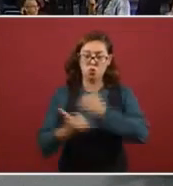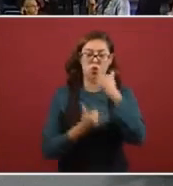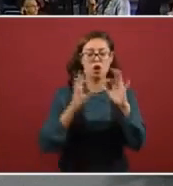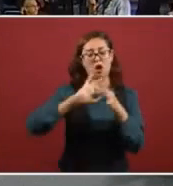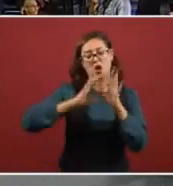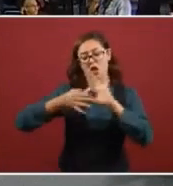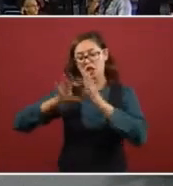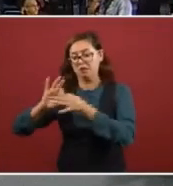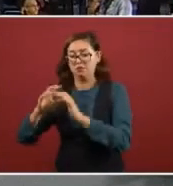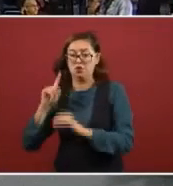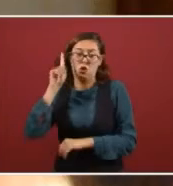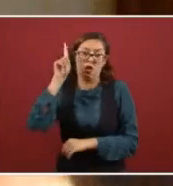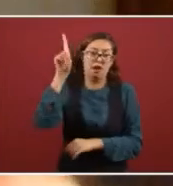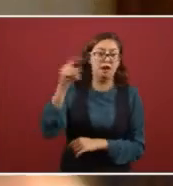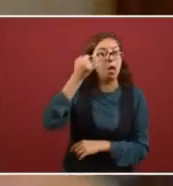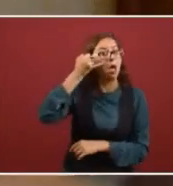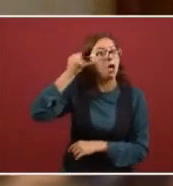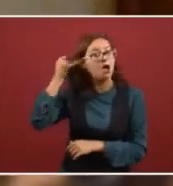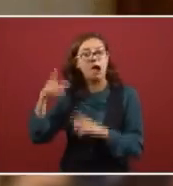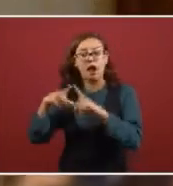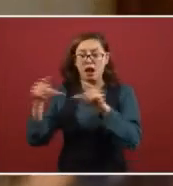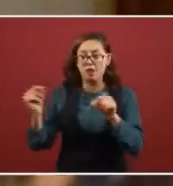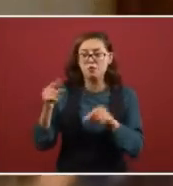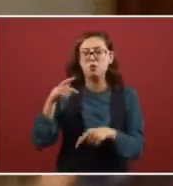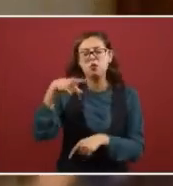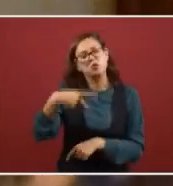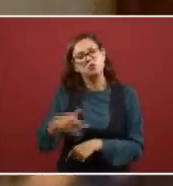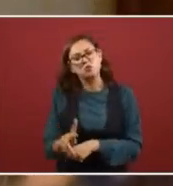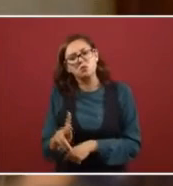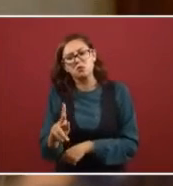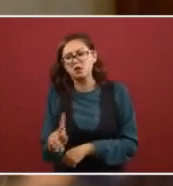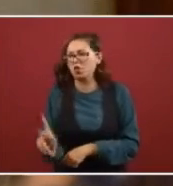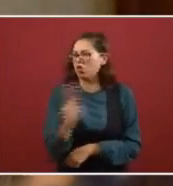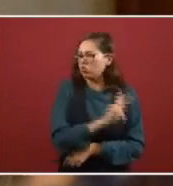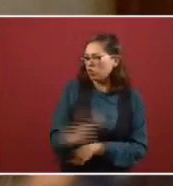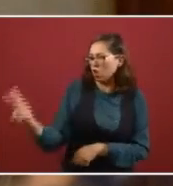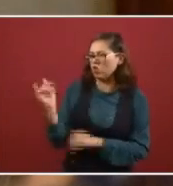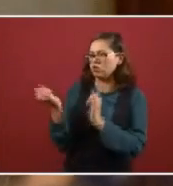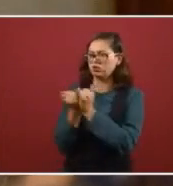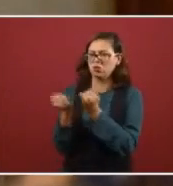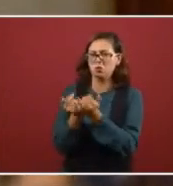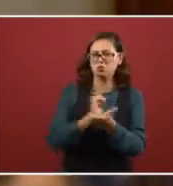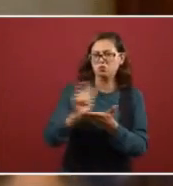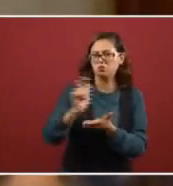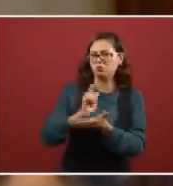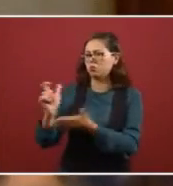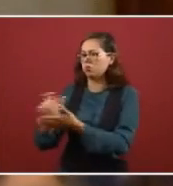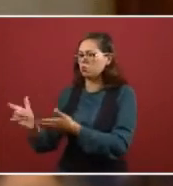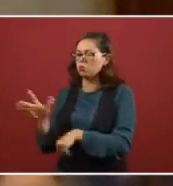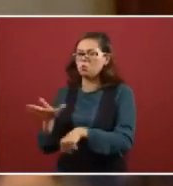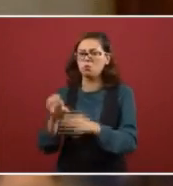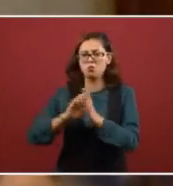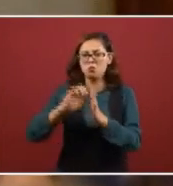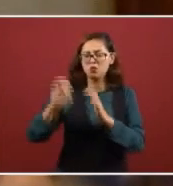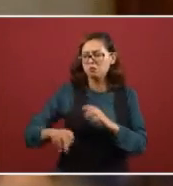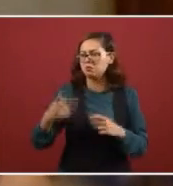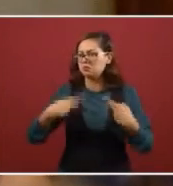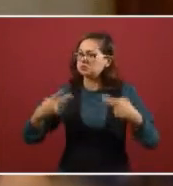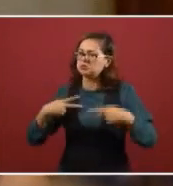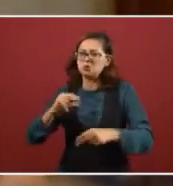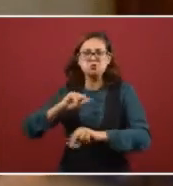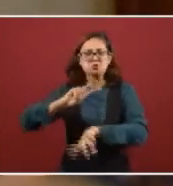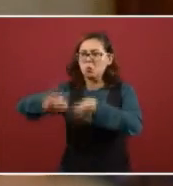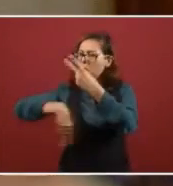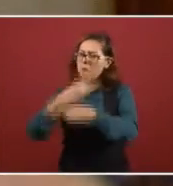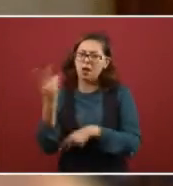the Tokyo Olympics? And when the monies you're giving out is, por ejemplo, atletas que no van a ir a participar en Tokio porque